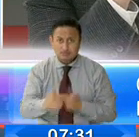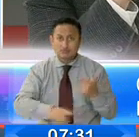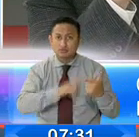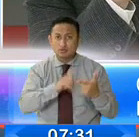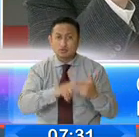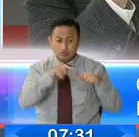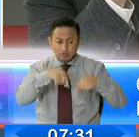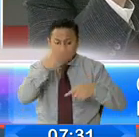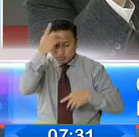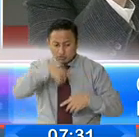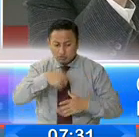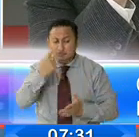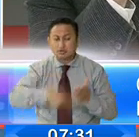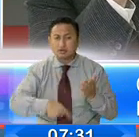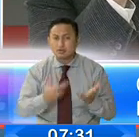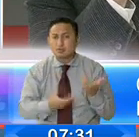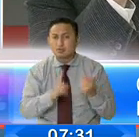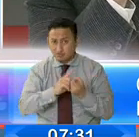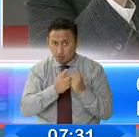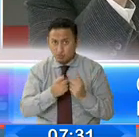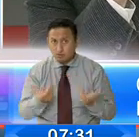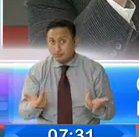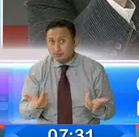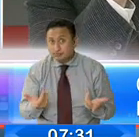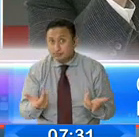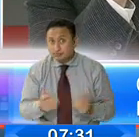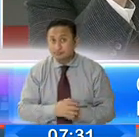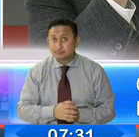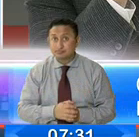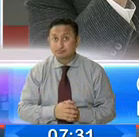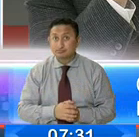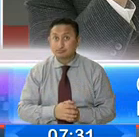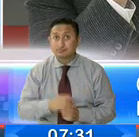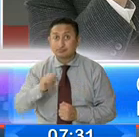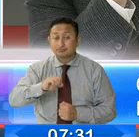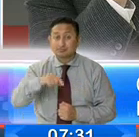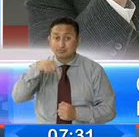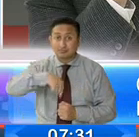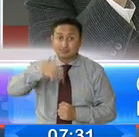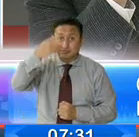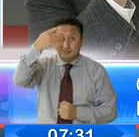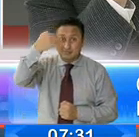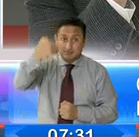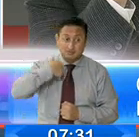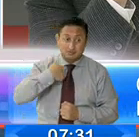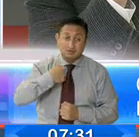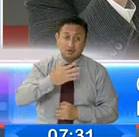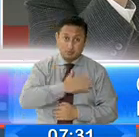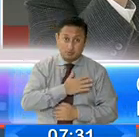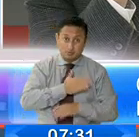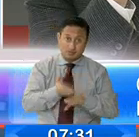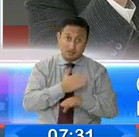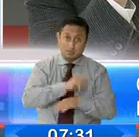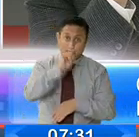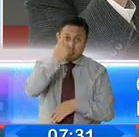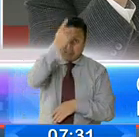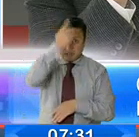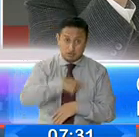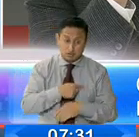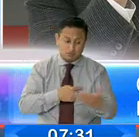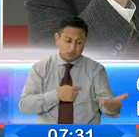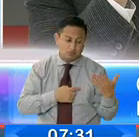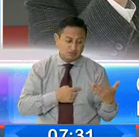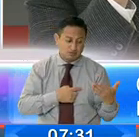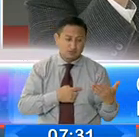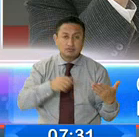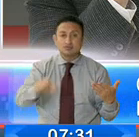esa resolución, posiblemente. Para recién, porque teníamos dos resoluciones. La nuestra, que estaba vigente, y este auto